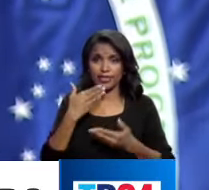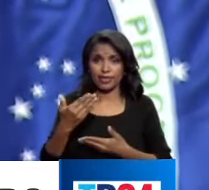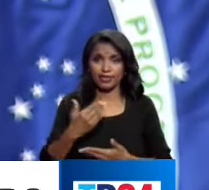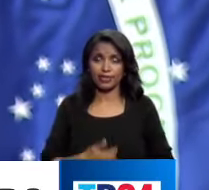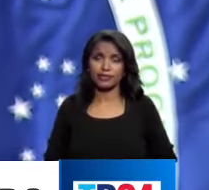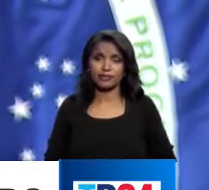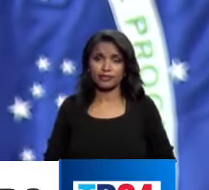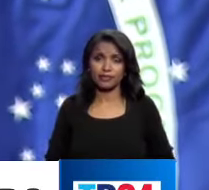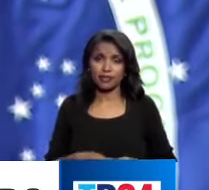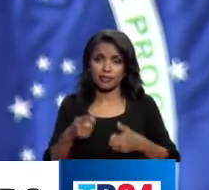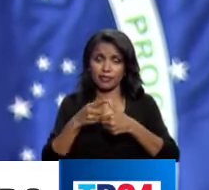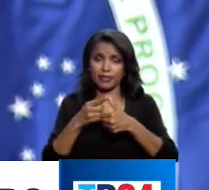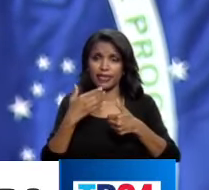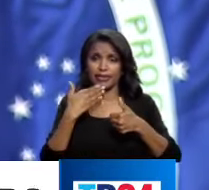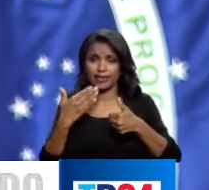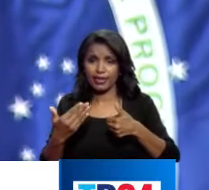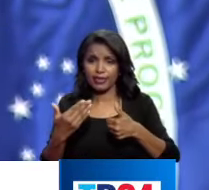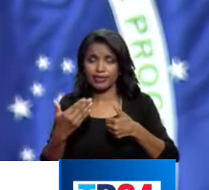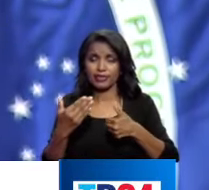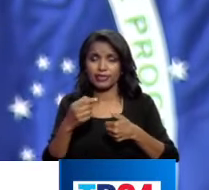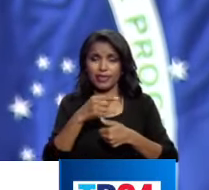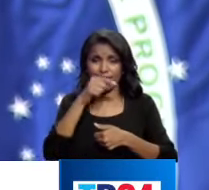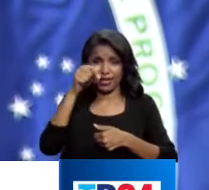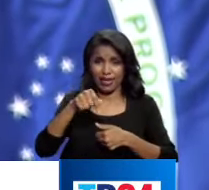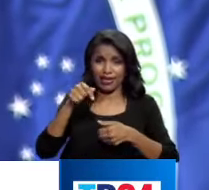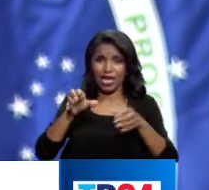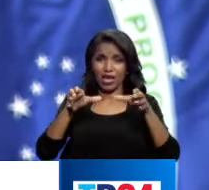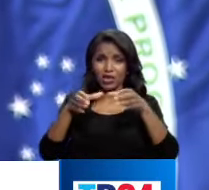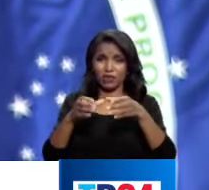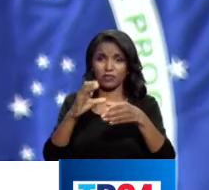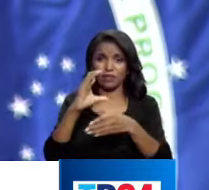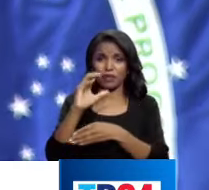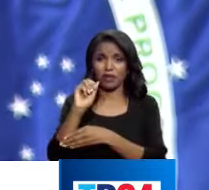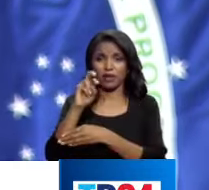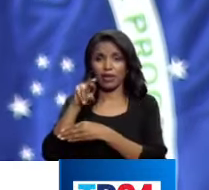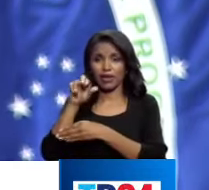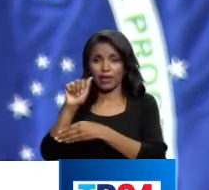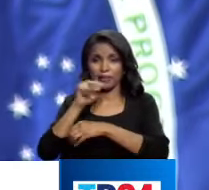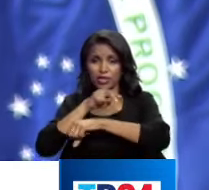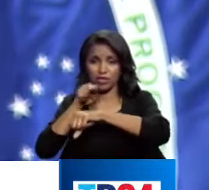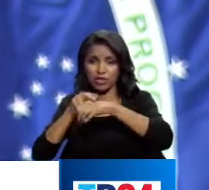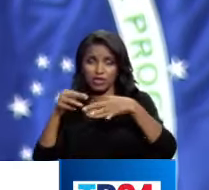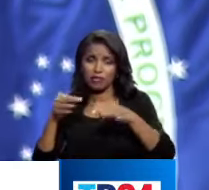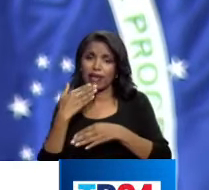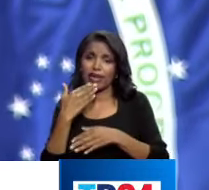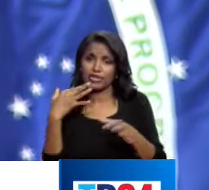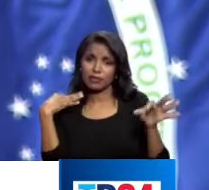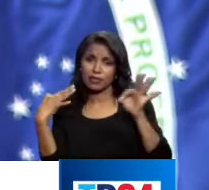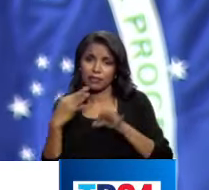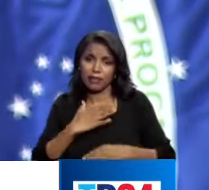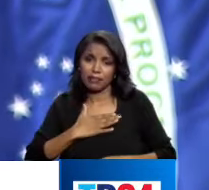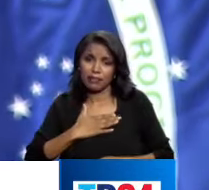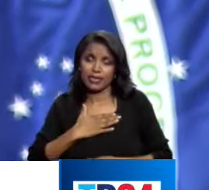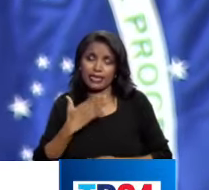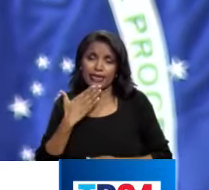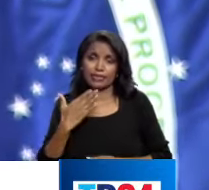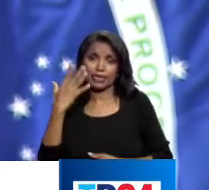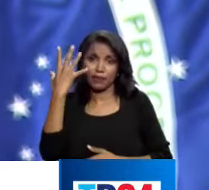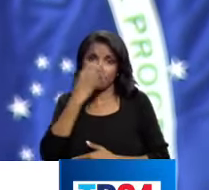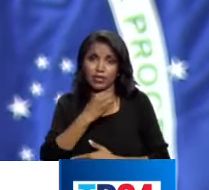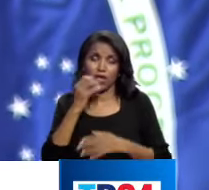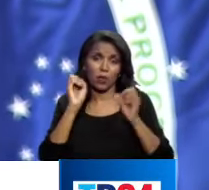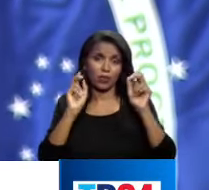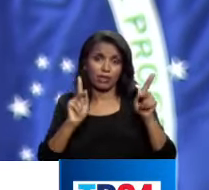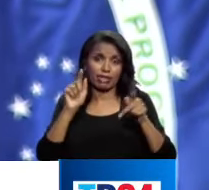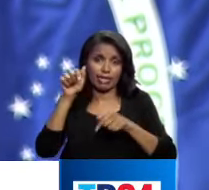Quiero iniciar agradeciendo a la Cámara Nacional de Turismo de Panamá por esta convocatoria, por la bonita